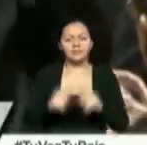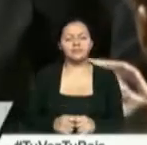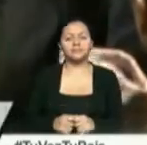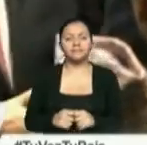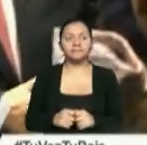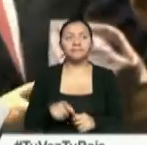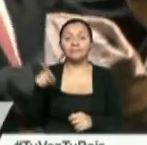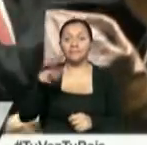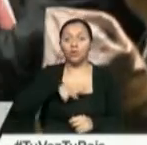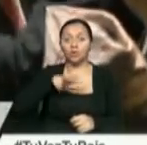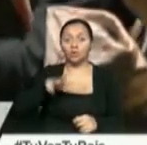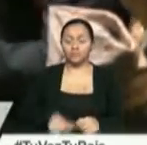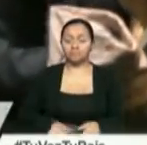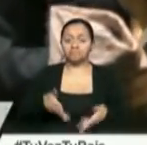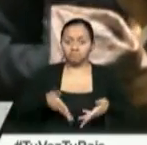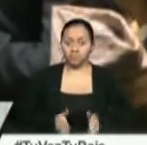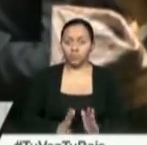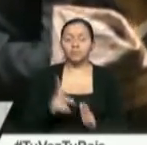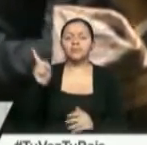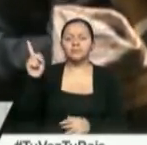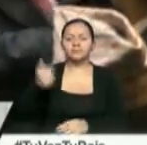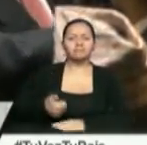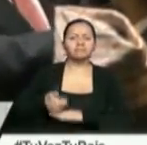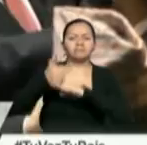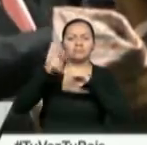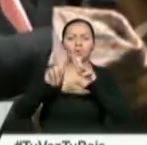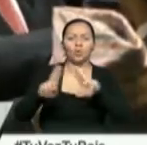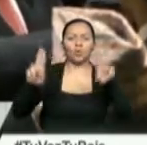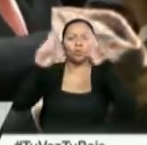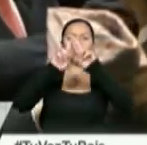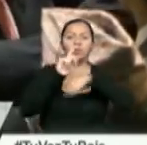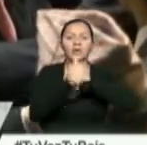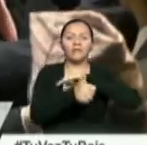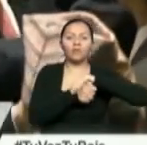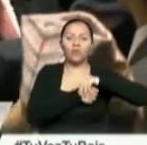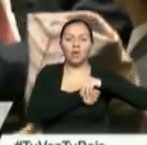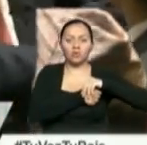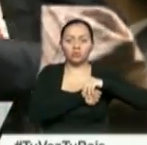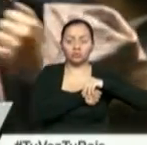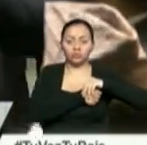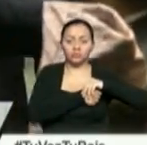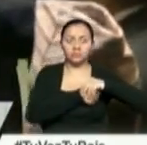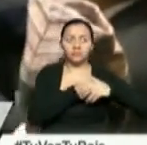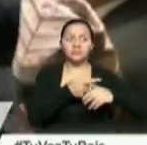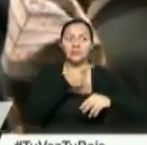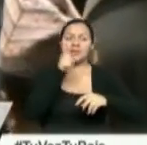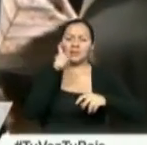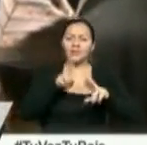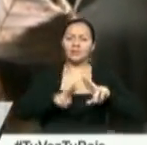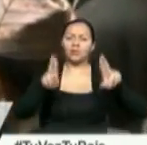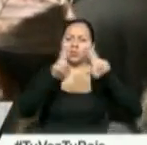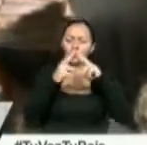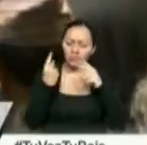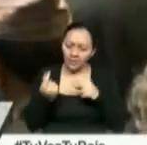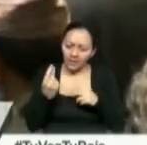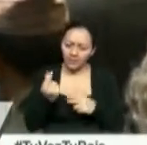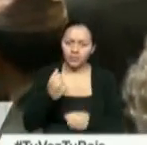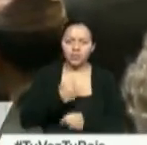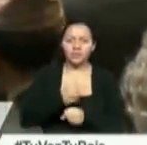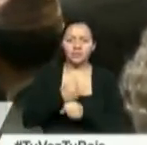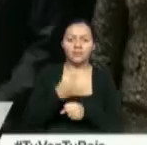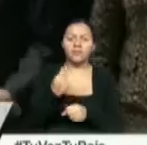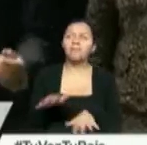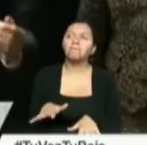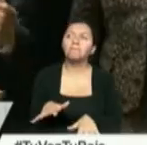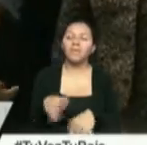portugués quien se desempeñó como alto comisionado de la onu para los refugiados dijo que el organismo debe ser más ágil y eficaz se